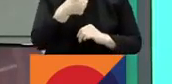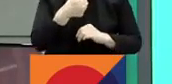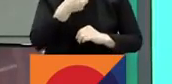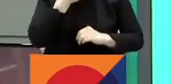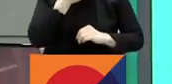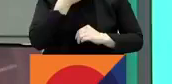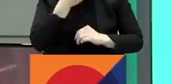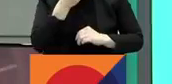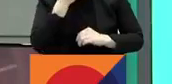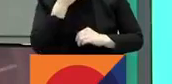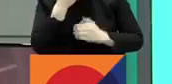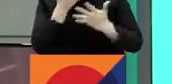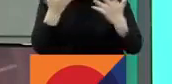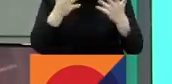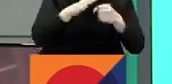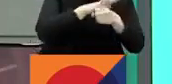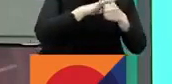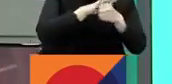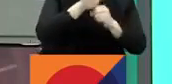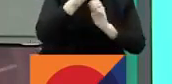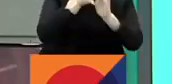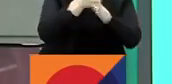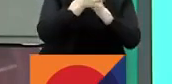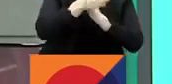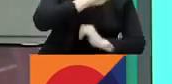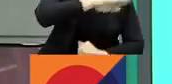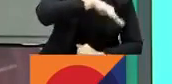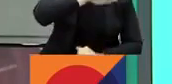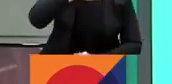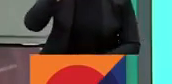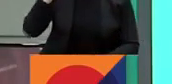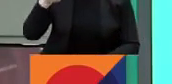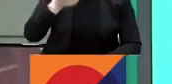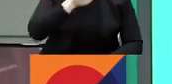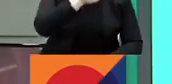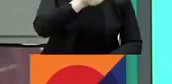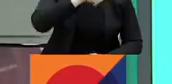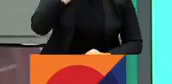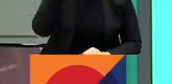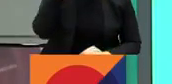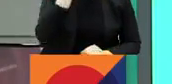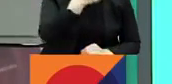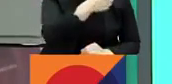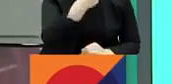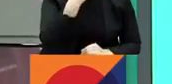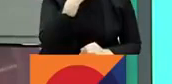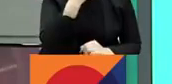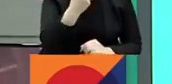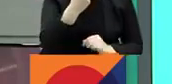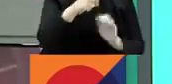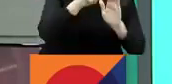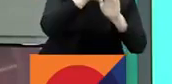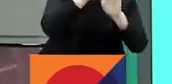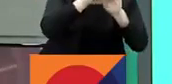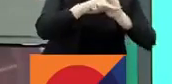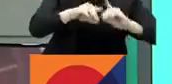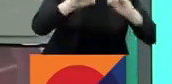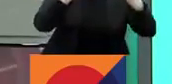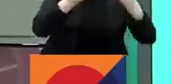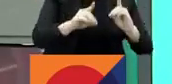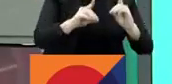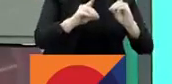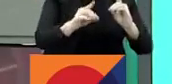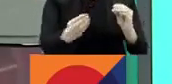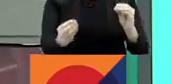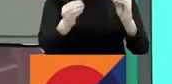las regiones. En Antioquia, el gobernador encargado del departamento anunció nuevas medidas para evitar el aumento de casos. Daniel